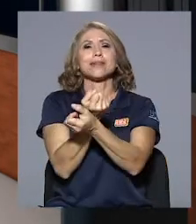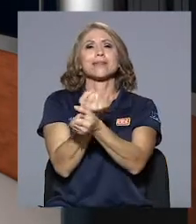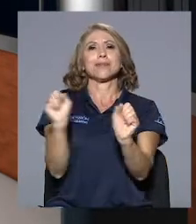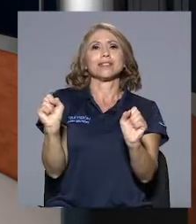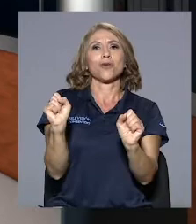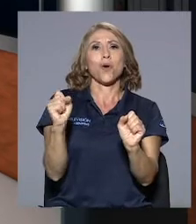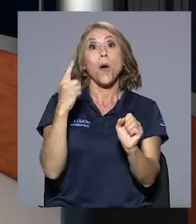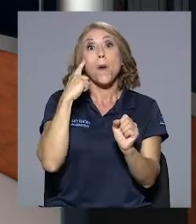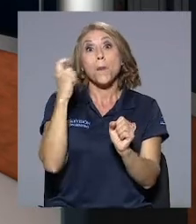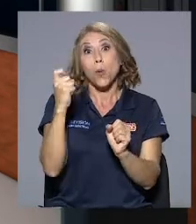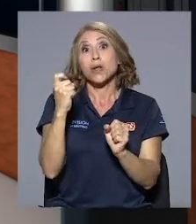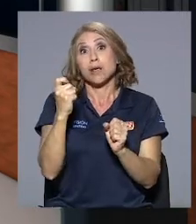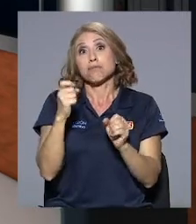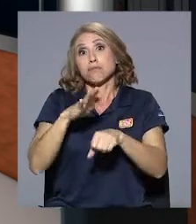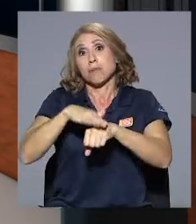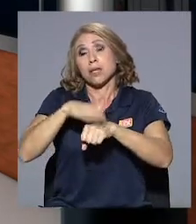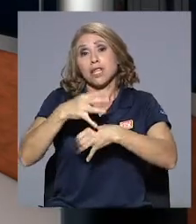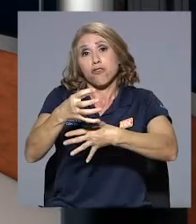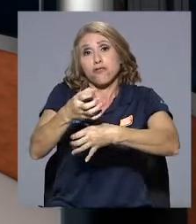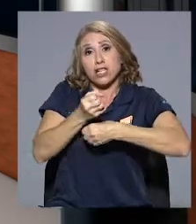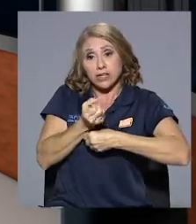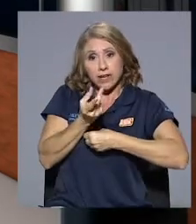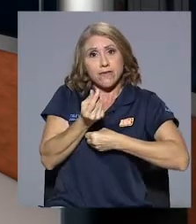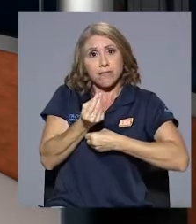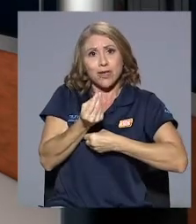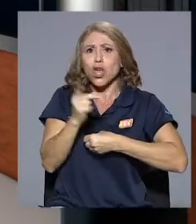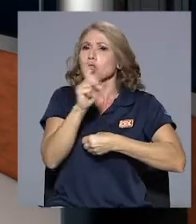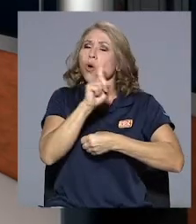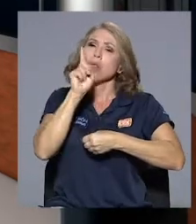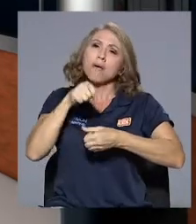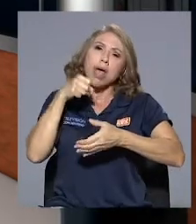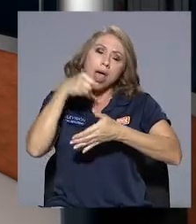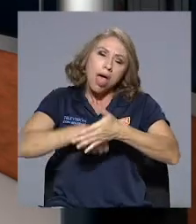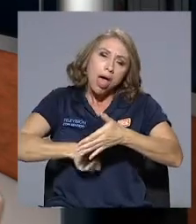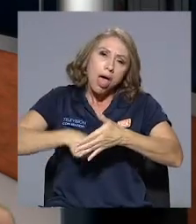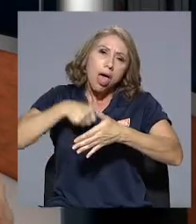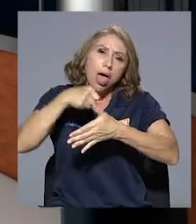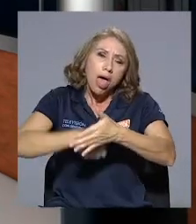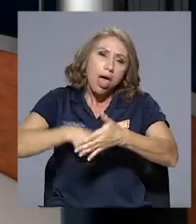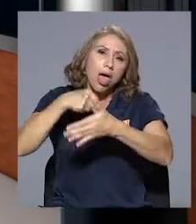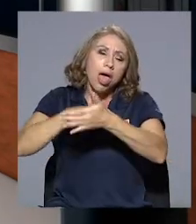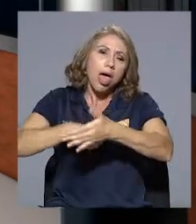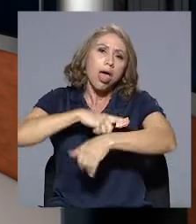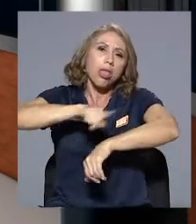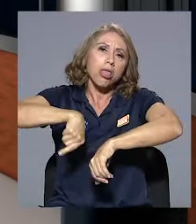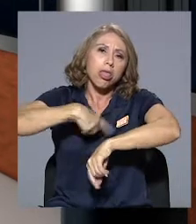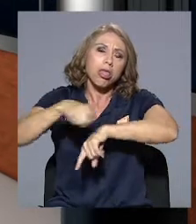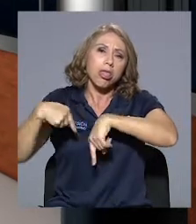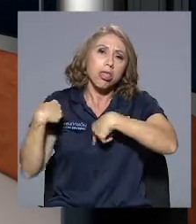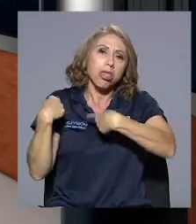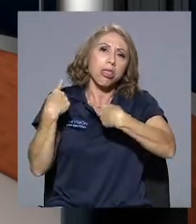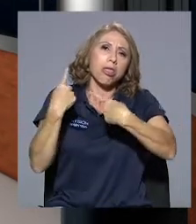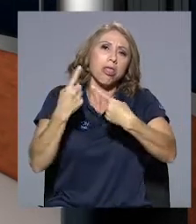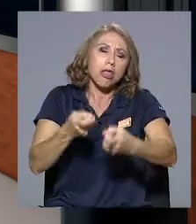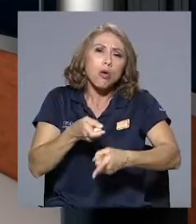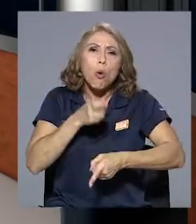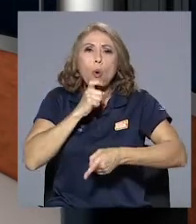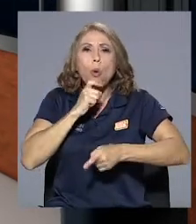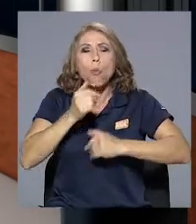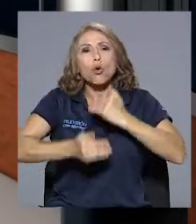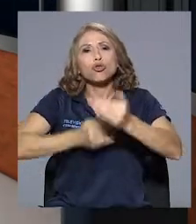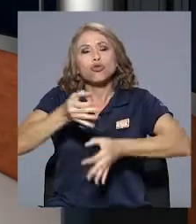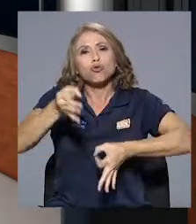permite recibir recursos frescos sin tener que pelear por ellos en largos y costosos procesos